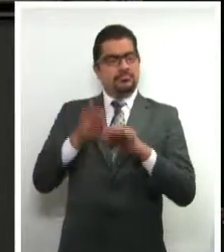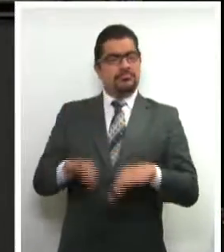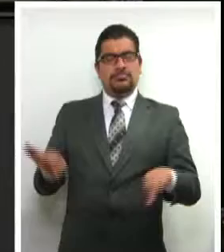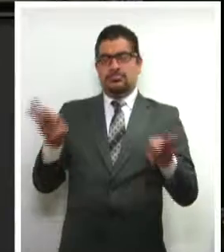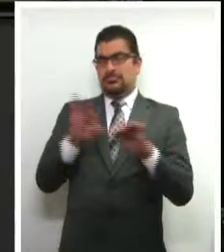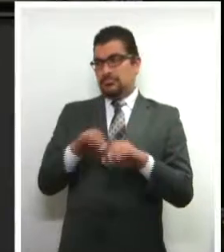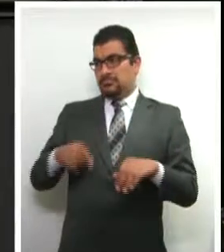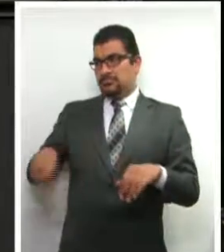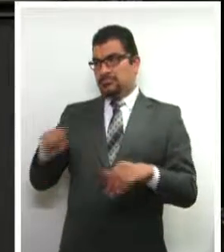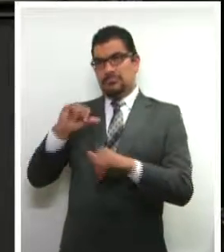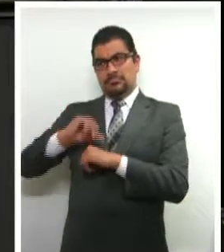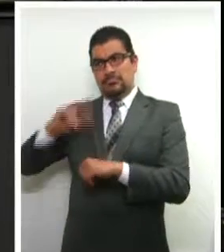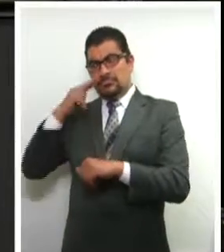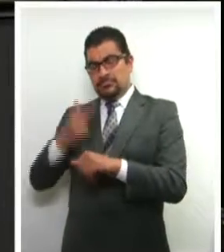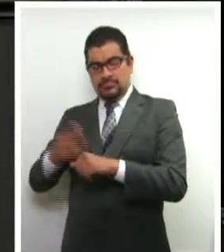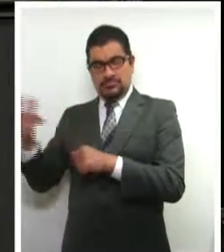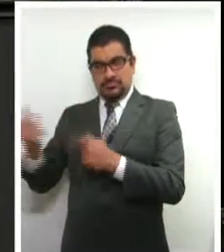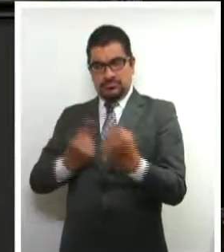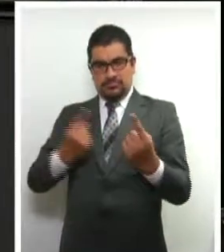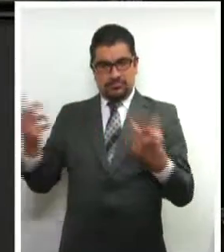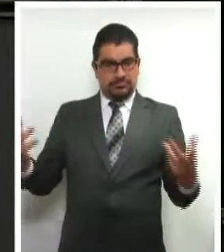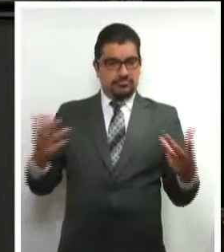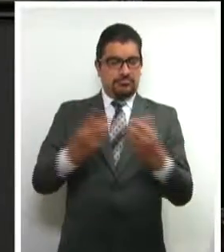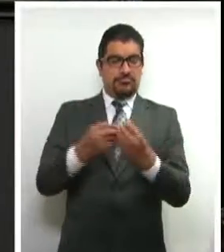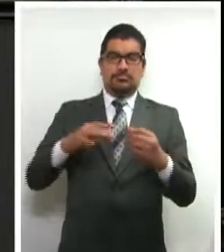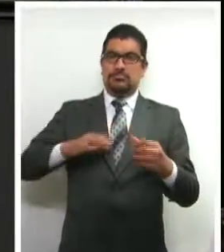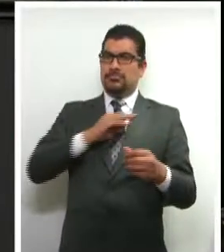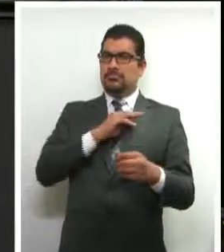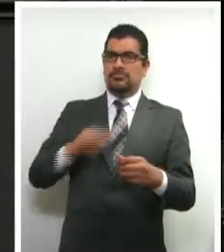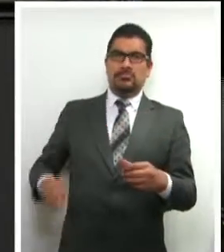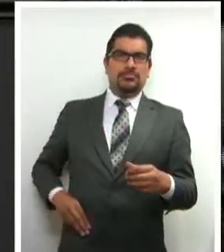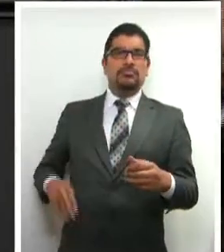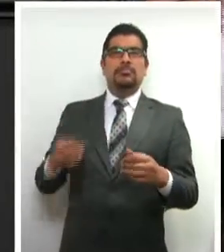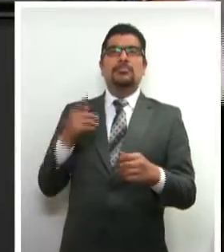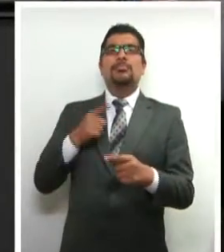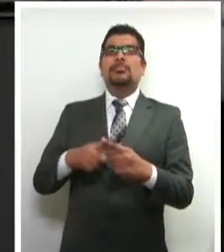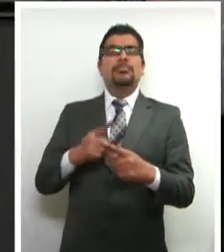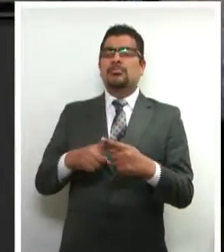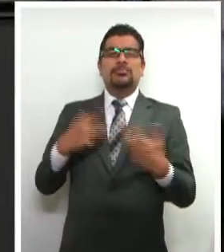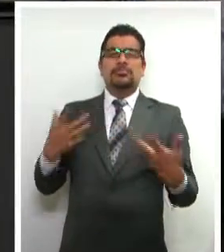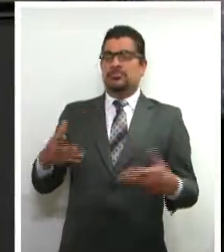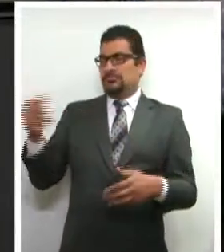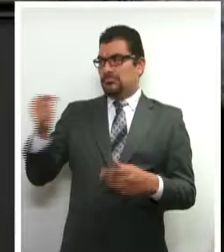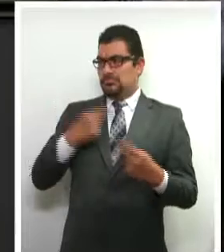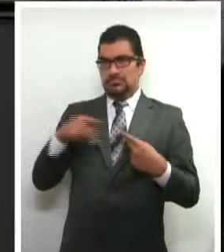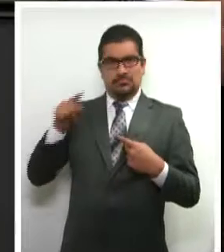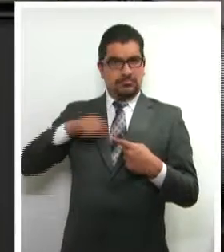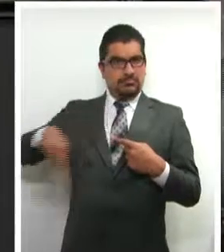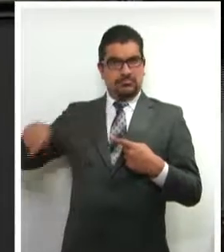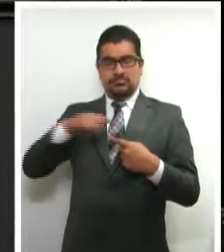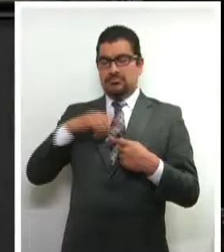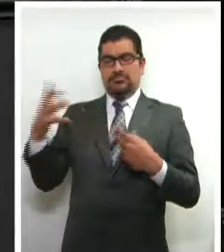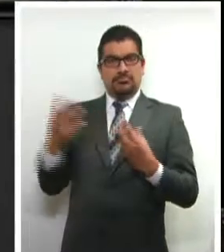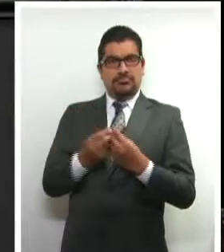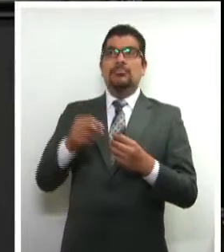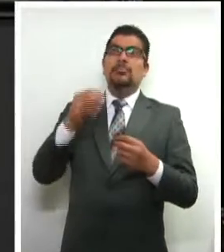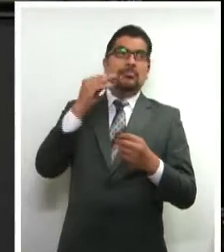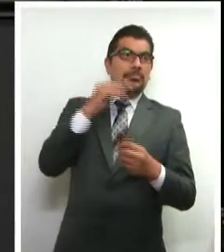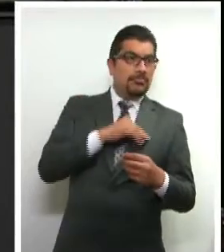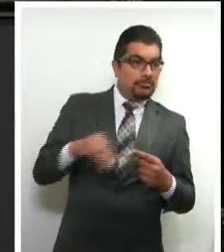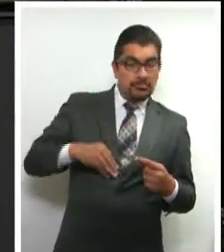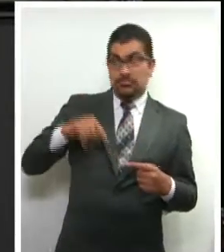que los cargos para integrar un ayuntamiento en un municipio sean ocupados por ciudadanos que residan en el municipio del que se